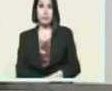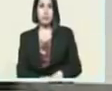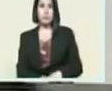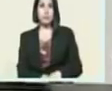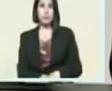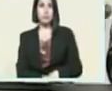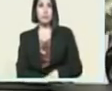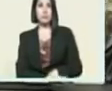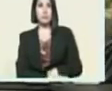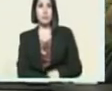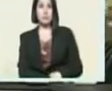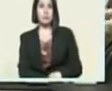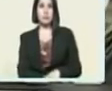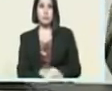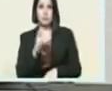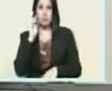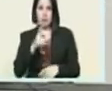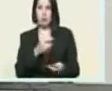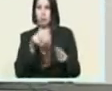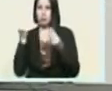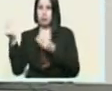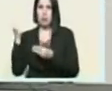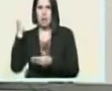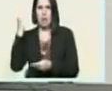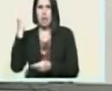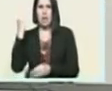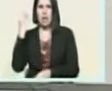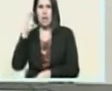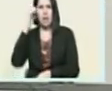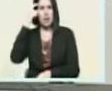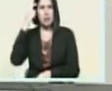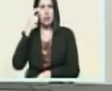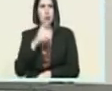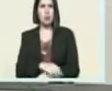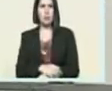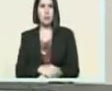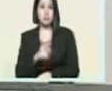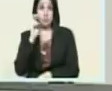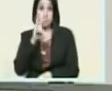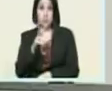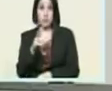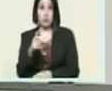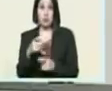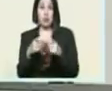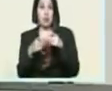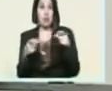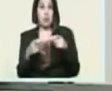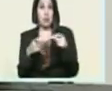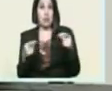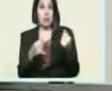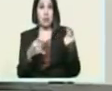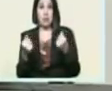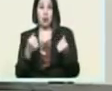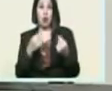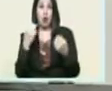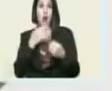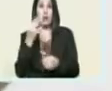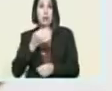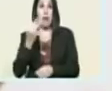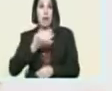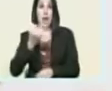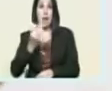Pásaselo ahí a Ernesto Villegas. Aquí está el billete de 100 bolívares original.